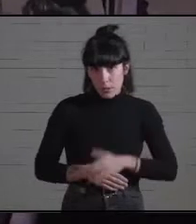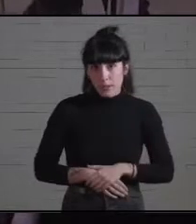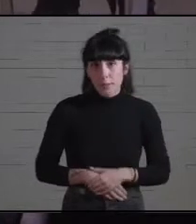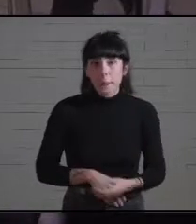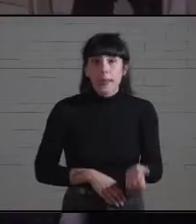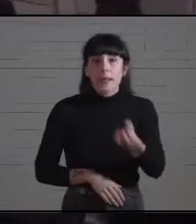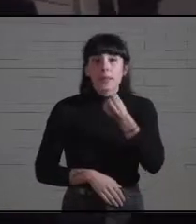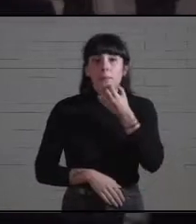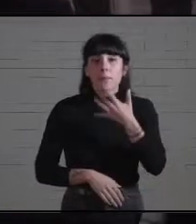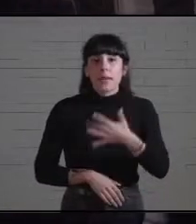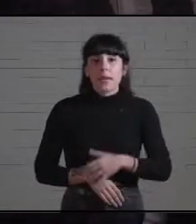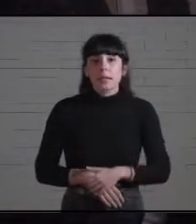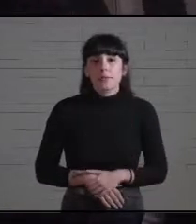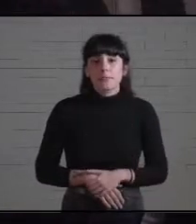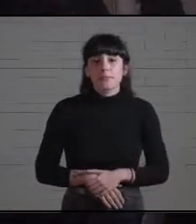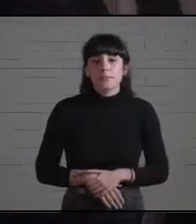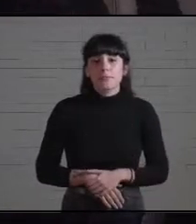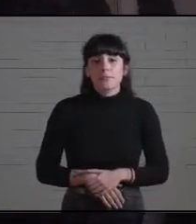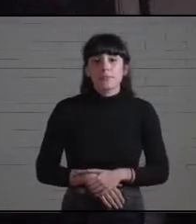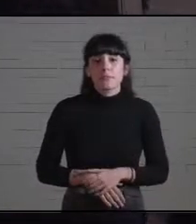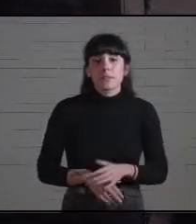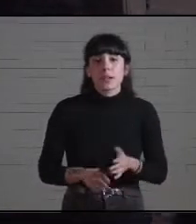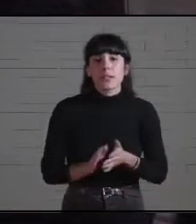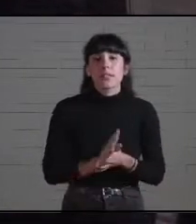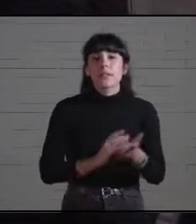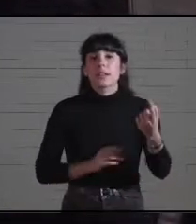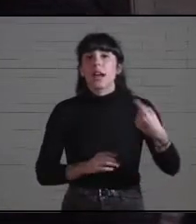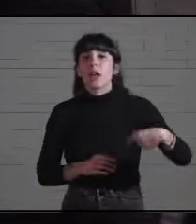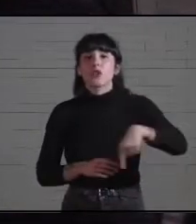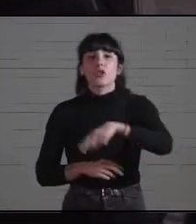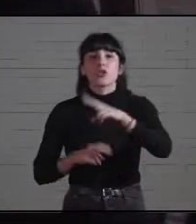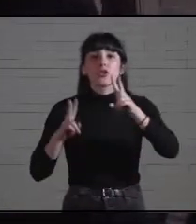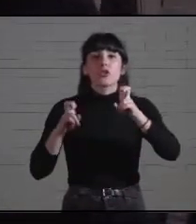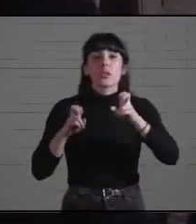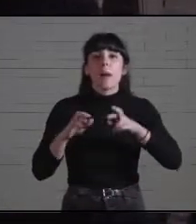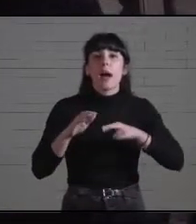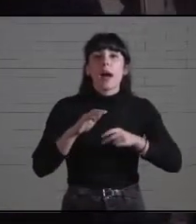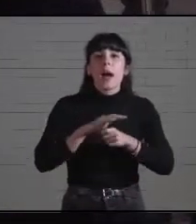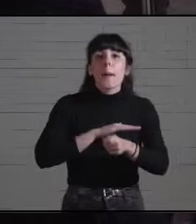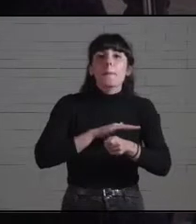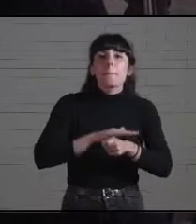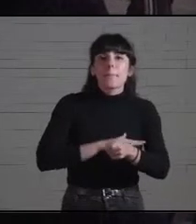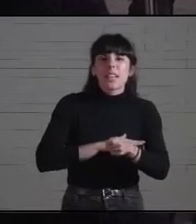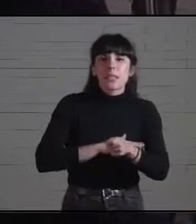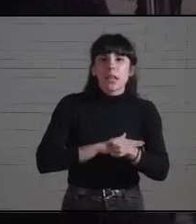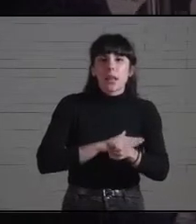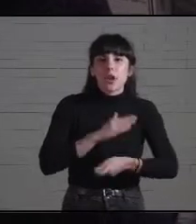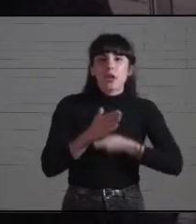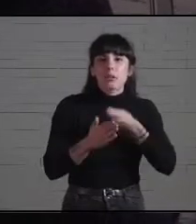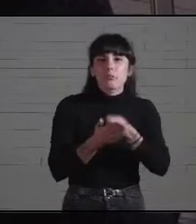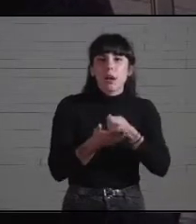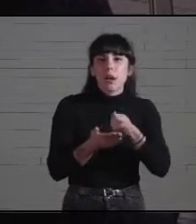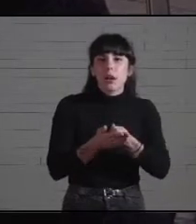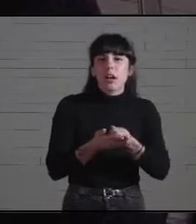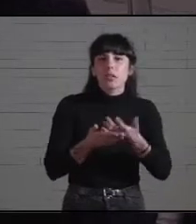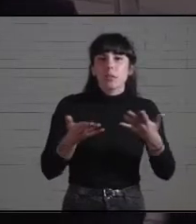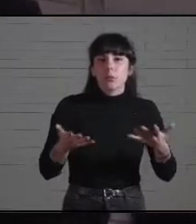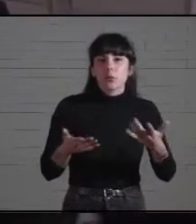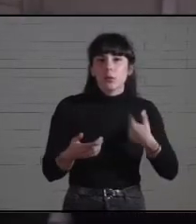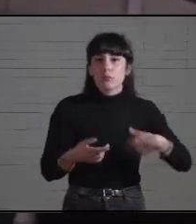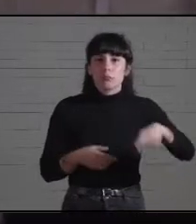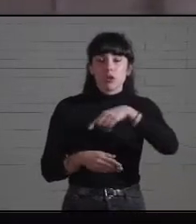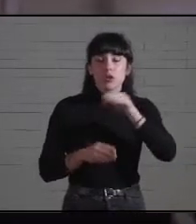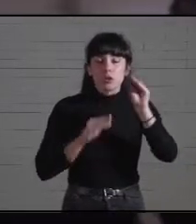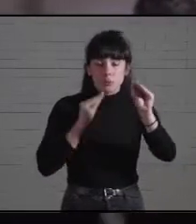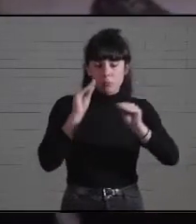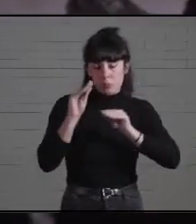Bien, ¿cuánto gastamos en prestaciones para las familias y cuánto necesitamos? Ha sido la siguiente pregunta,